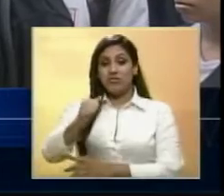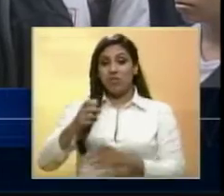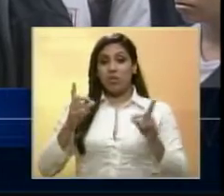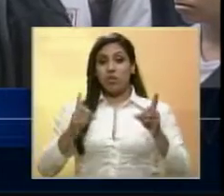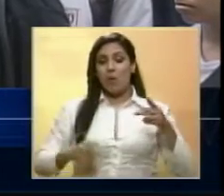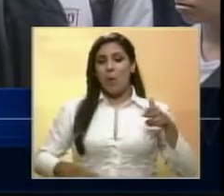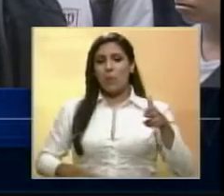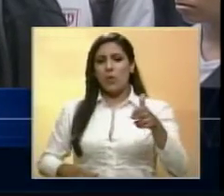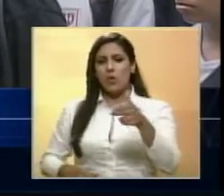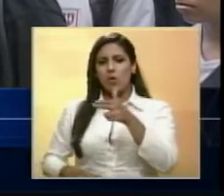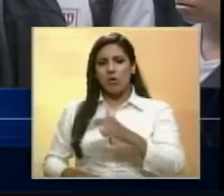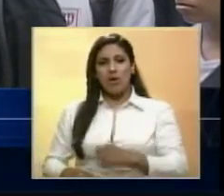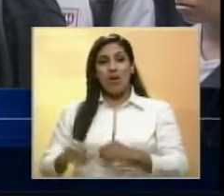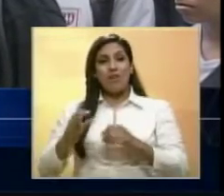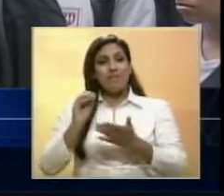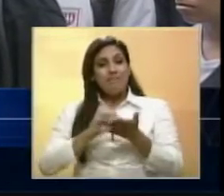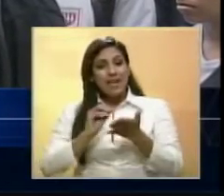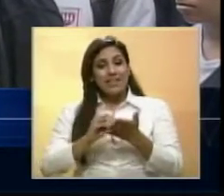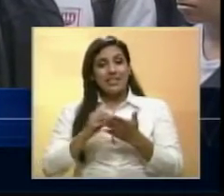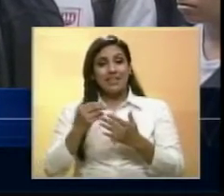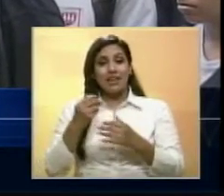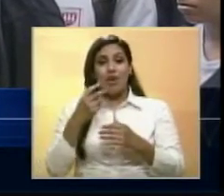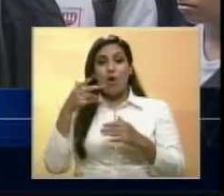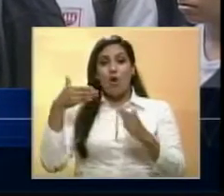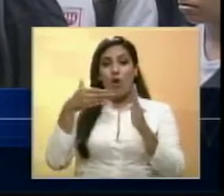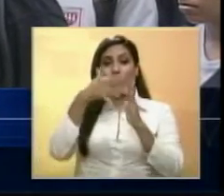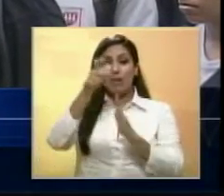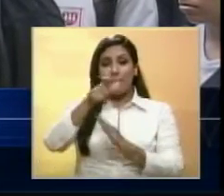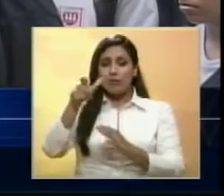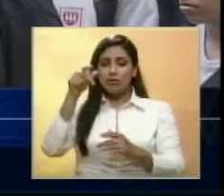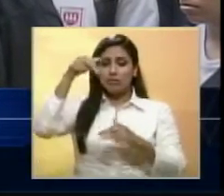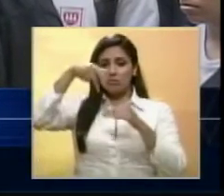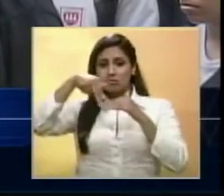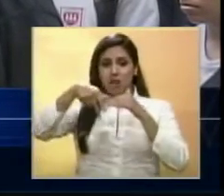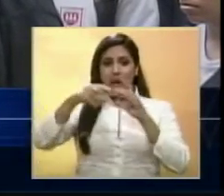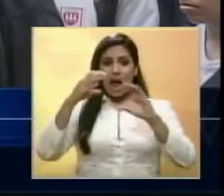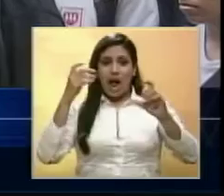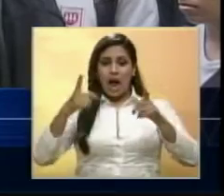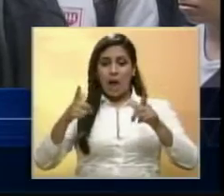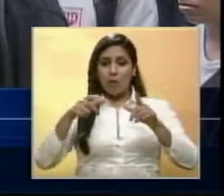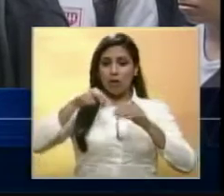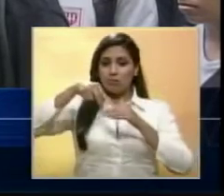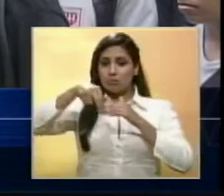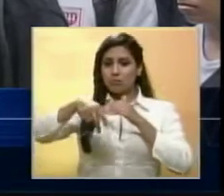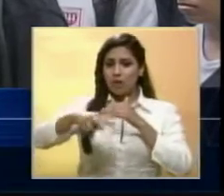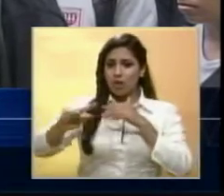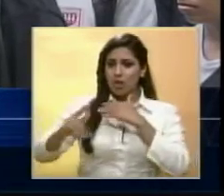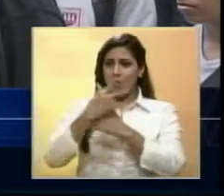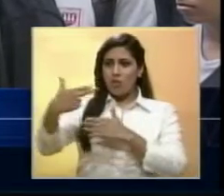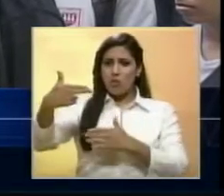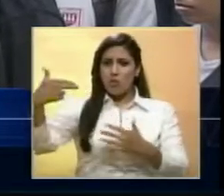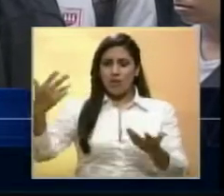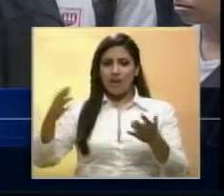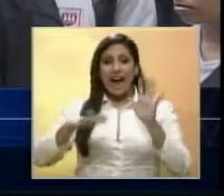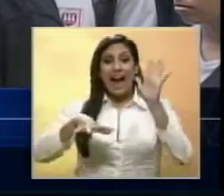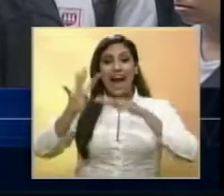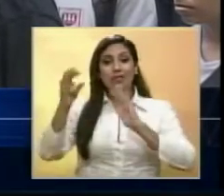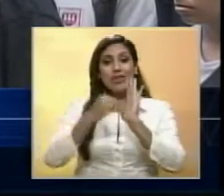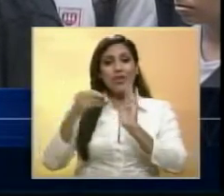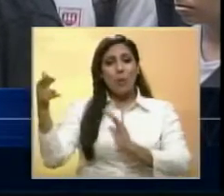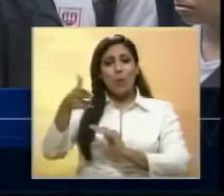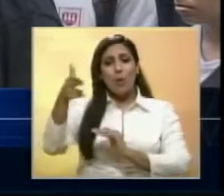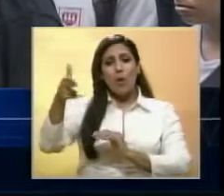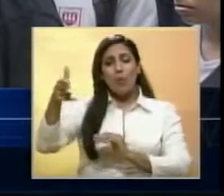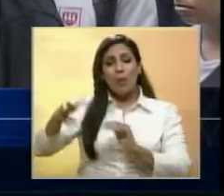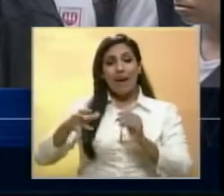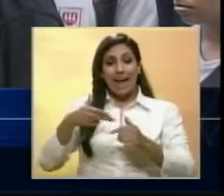para matar. Disparó en contra de las personas que se bajaban de un transporte público y lo hizo en 14 oportunidades